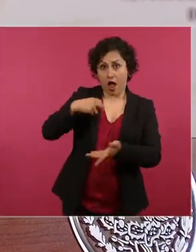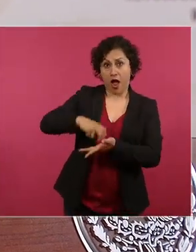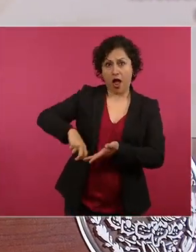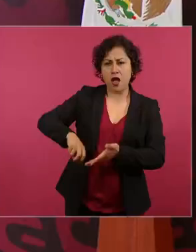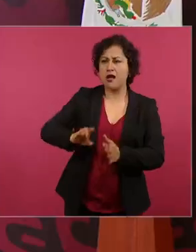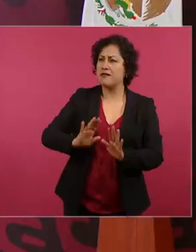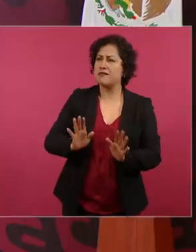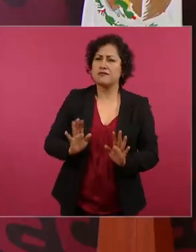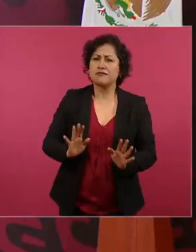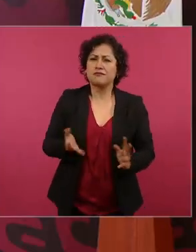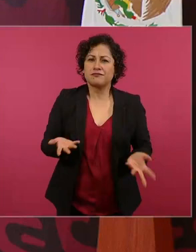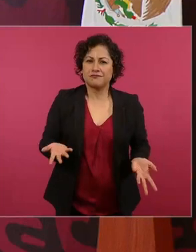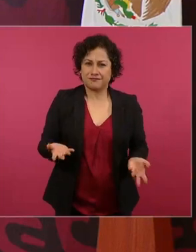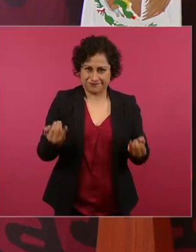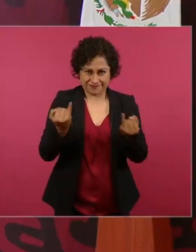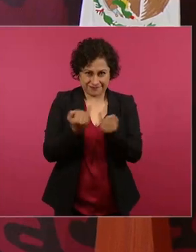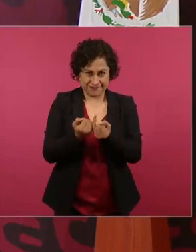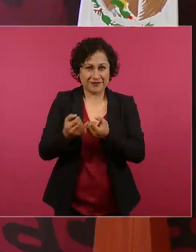¿a quién sí